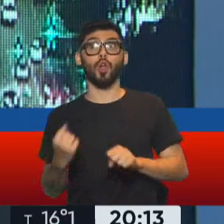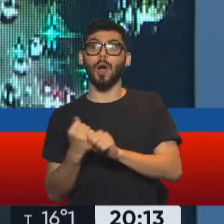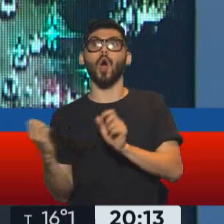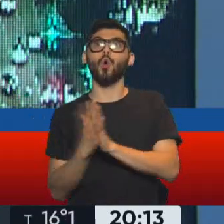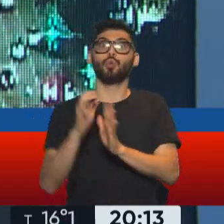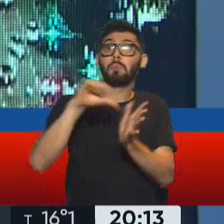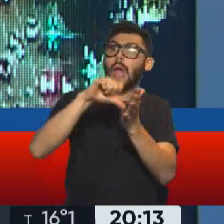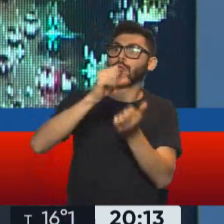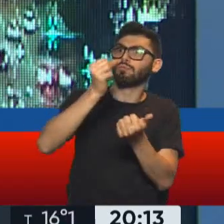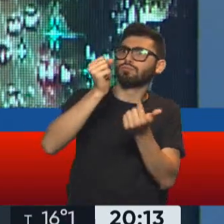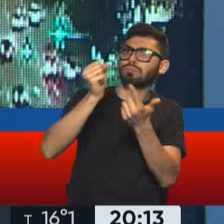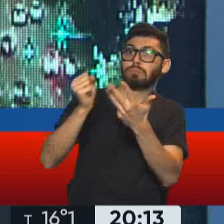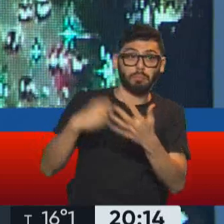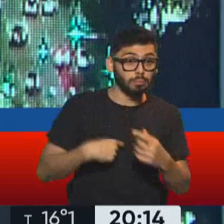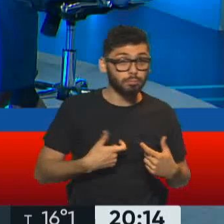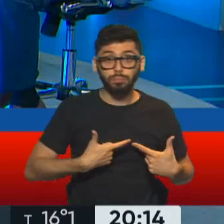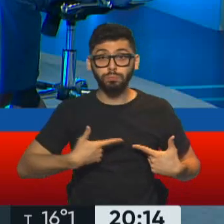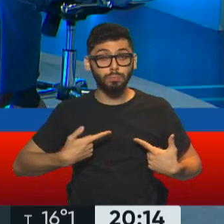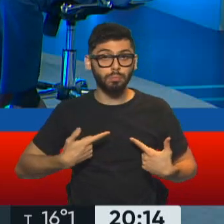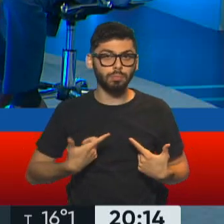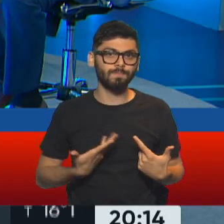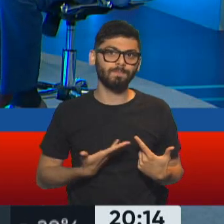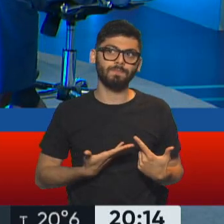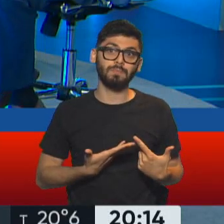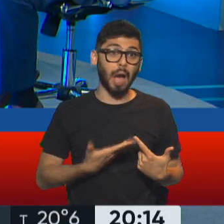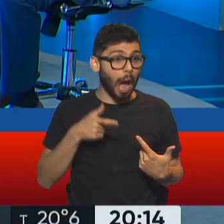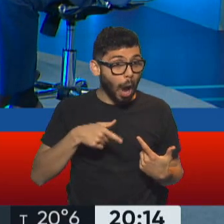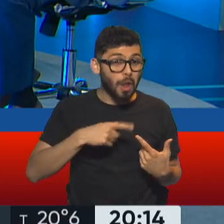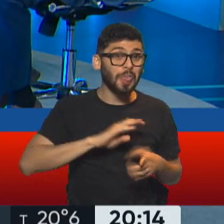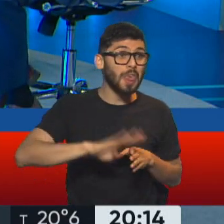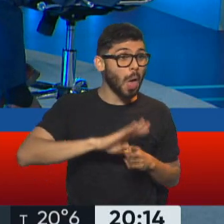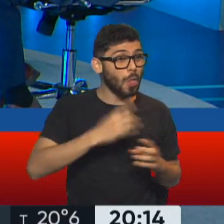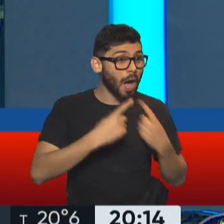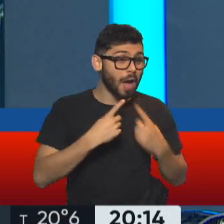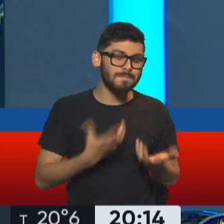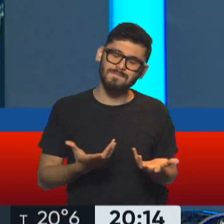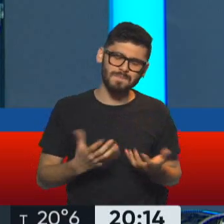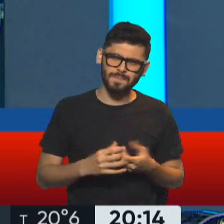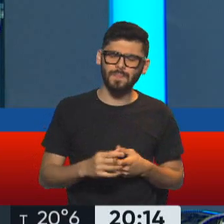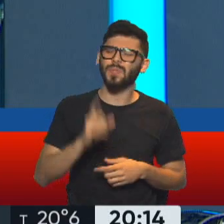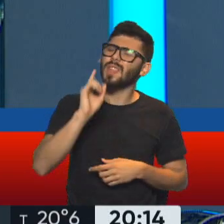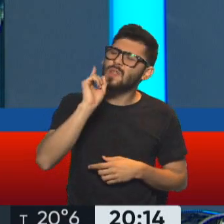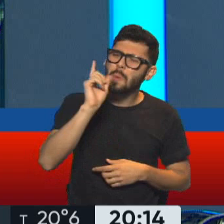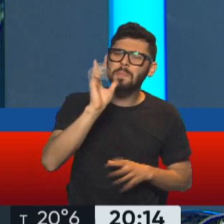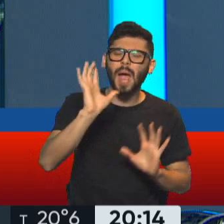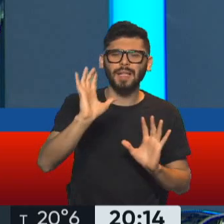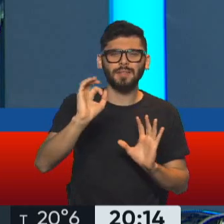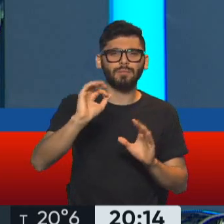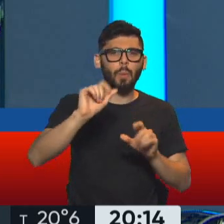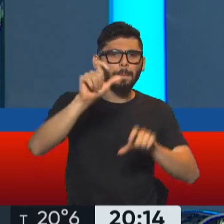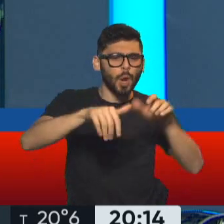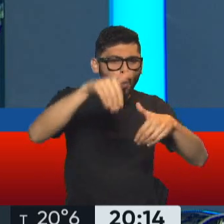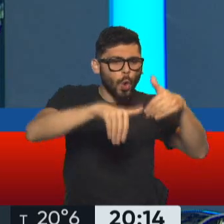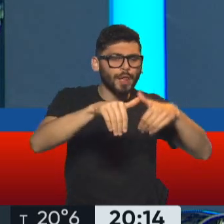el endeudamiento. Igual yo creo que hay como una invitación a infantilizar al votante, ¿no? A plantearle temas